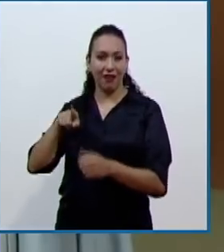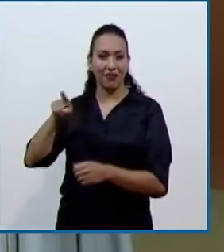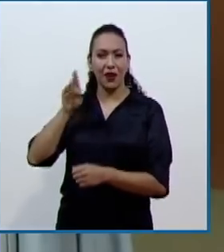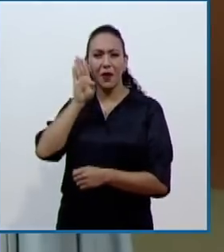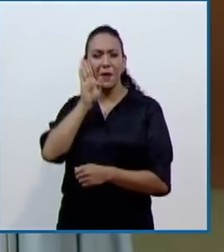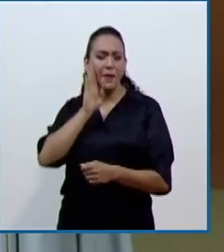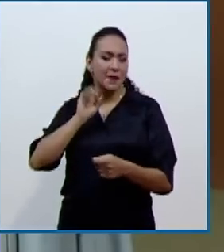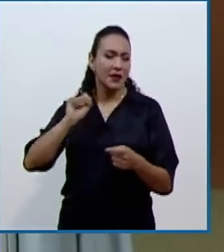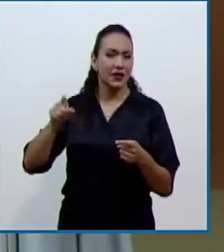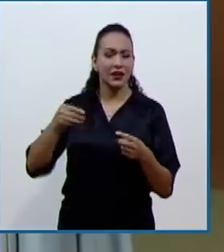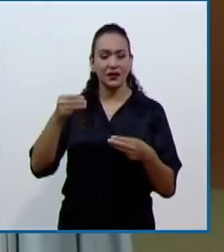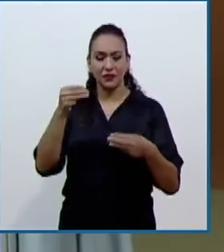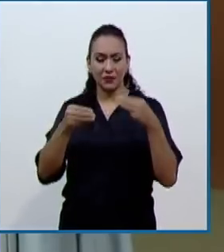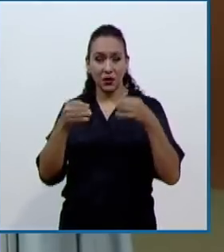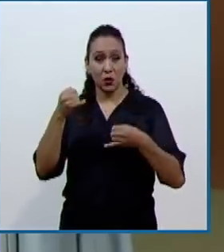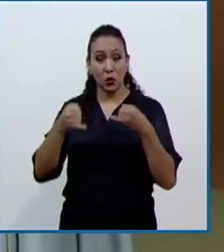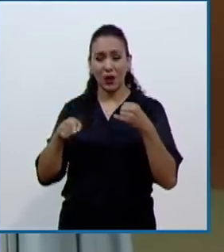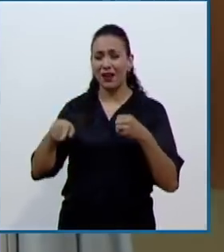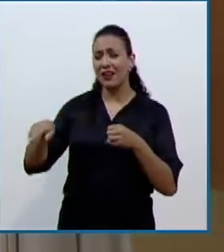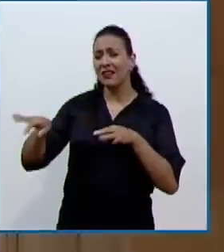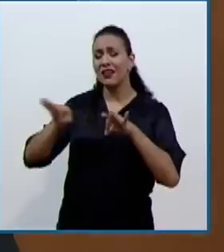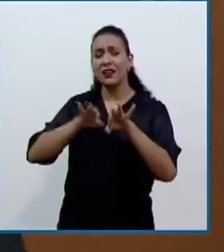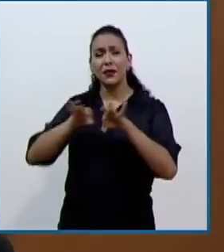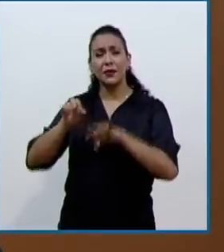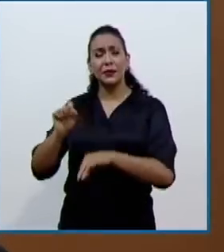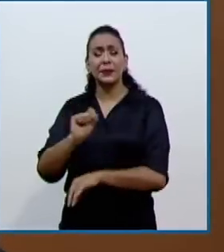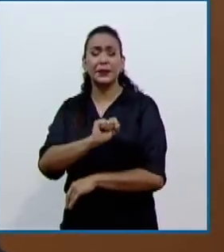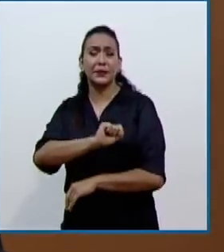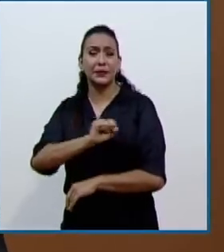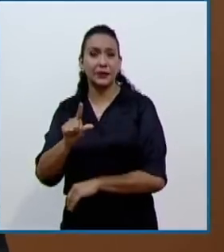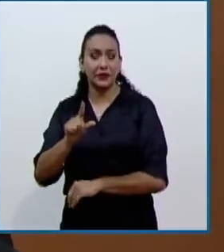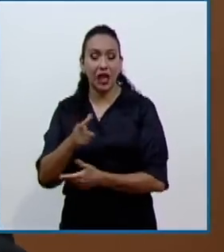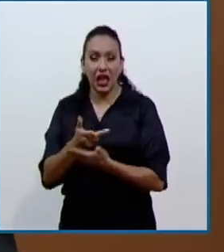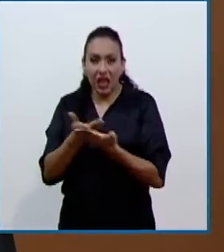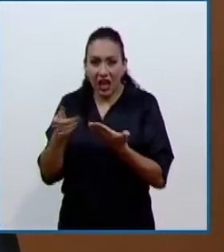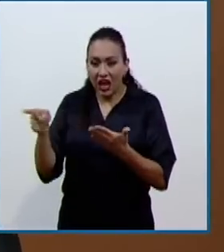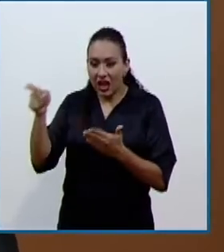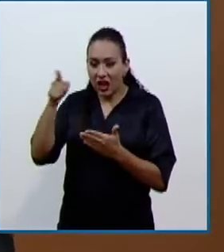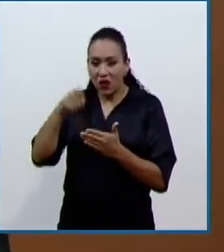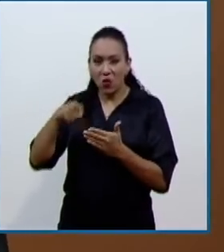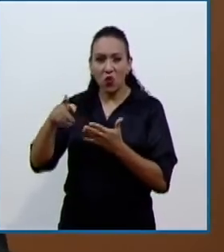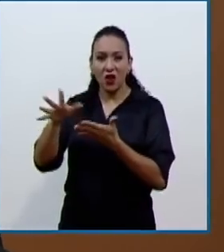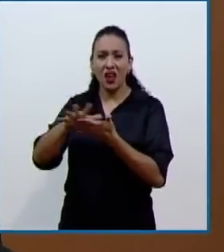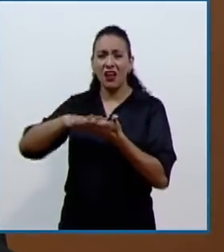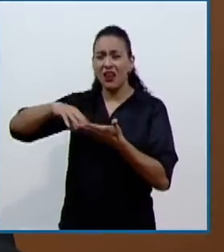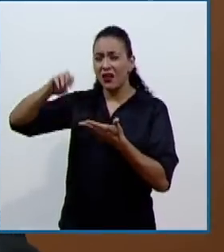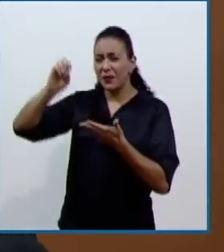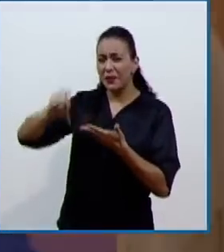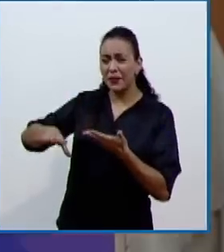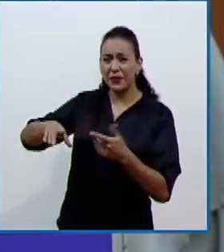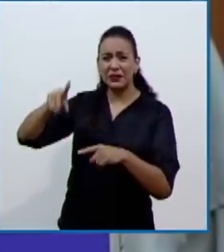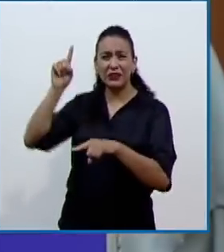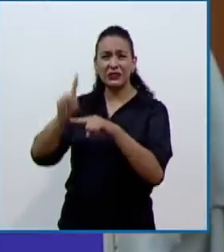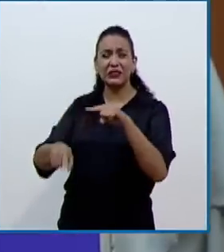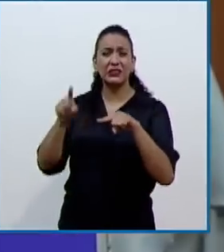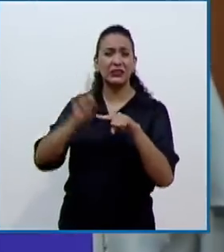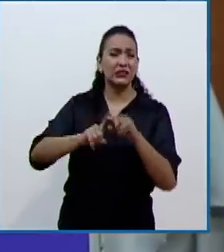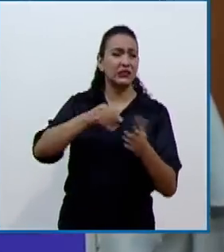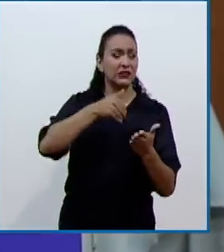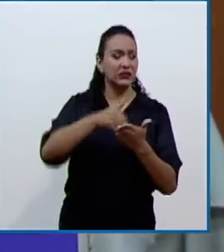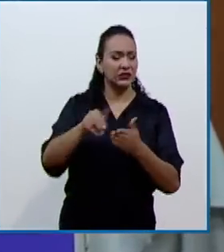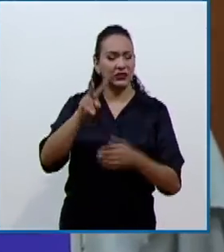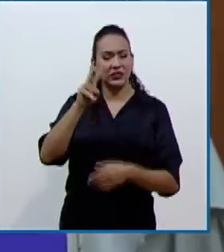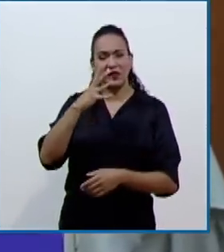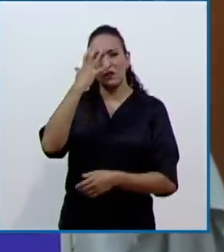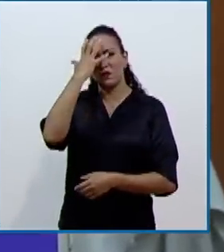y lamentaron que haya un uso tramposo del contexto del periodo para presentar las declinaciones. Esto ante el fin del plazo para